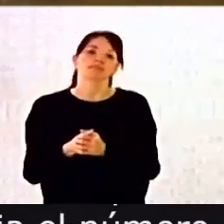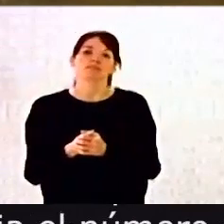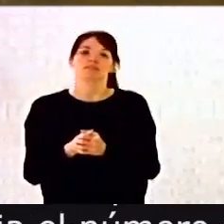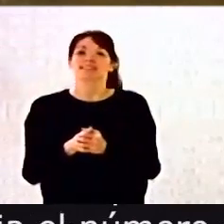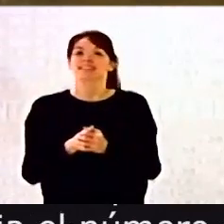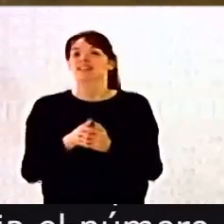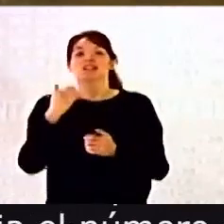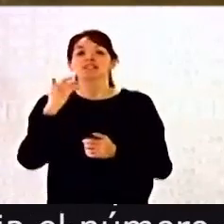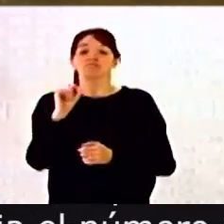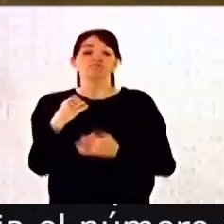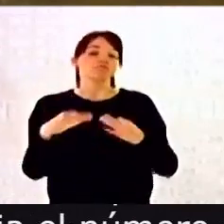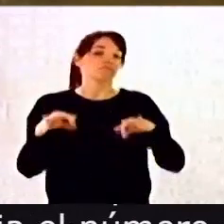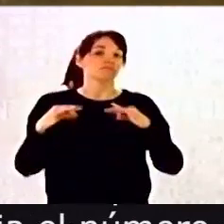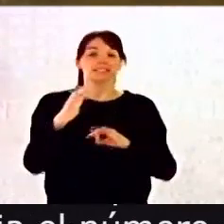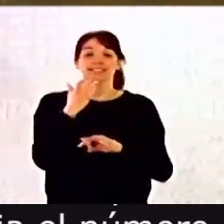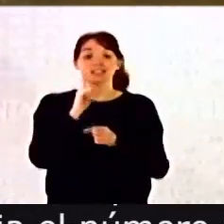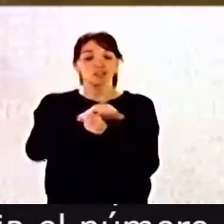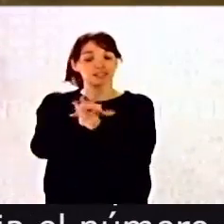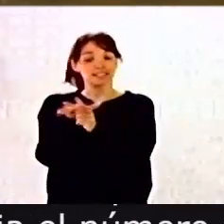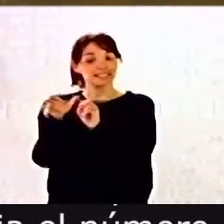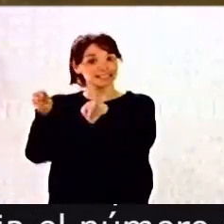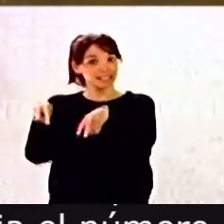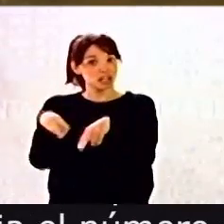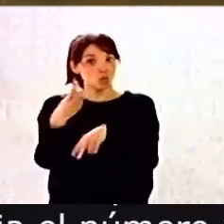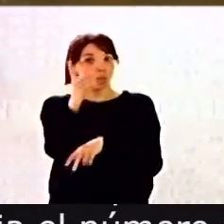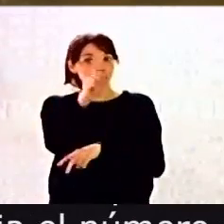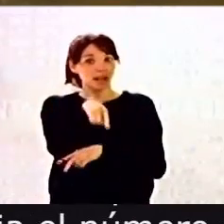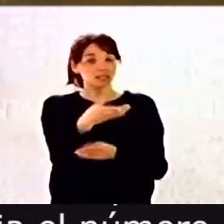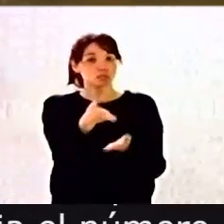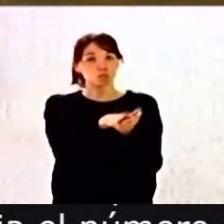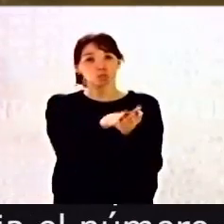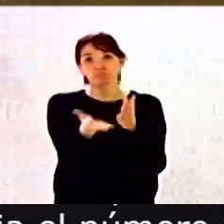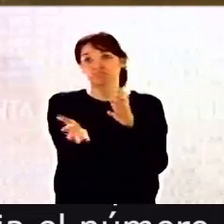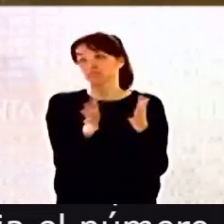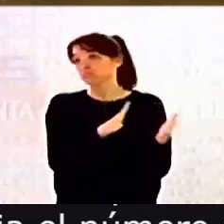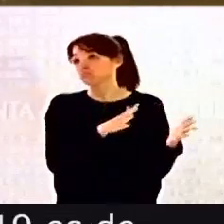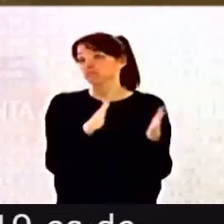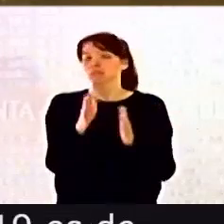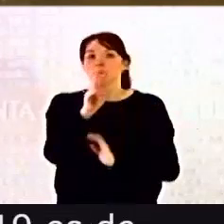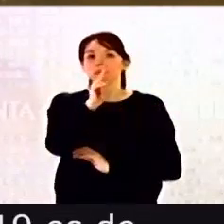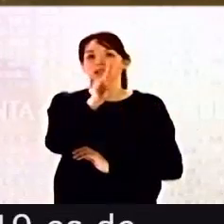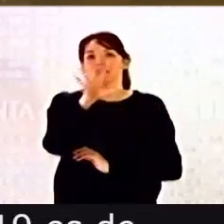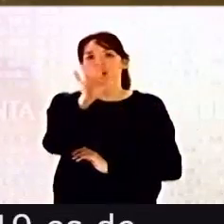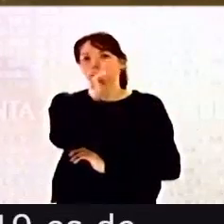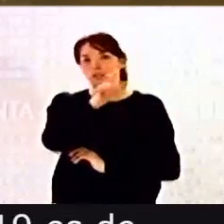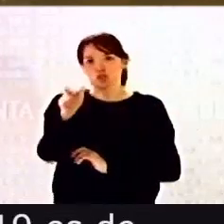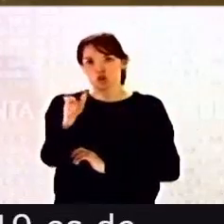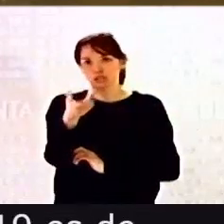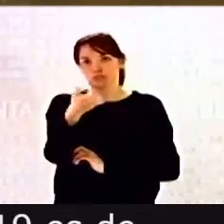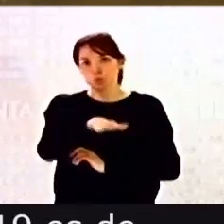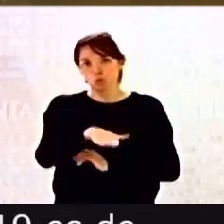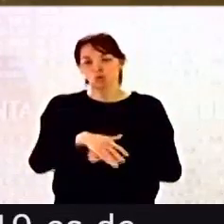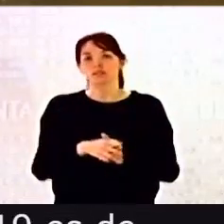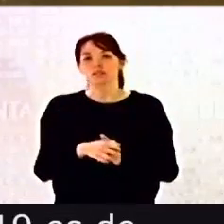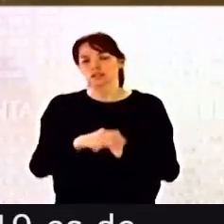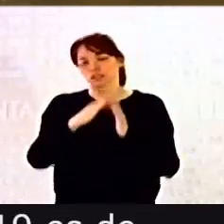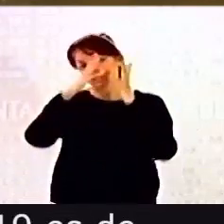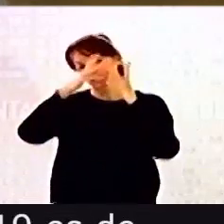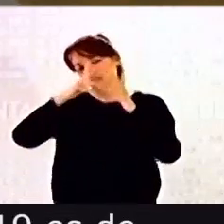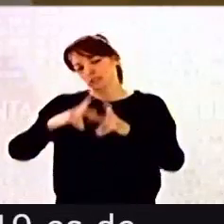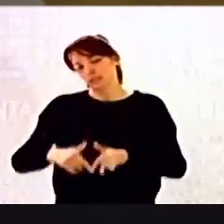COVID, cuando no ha habido COVID, es de alrededor de 25 personas, haciendo una